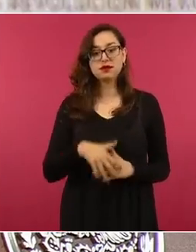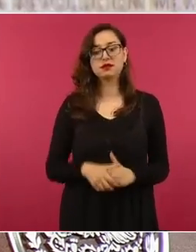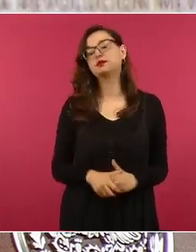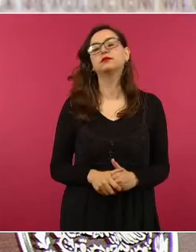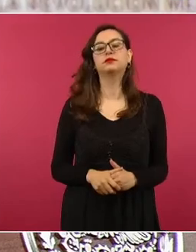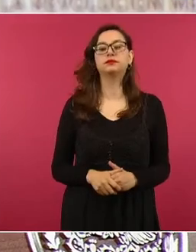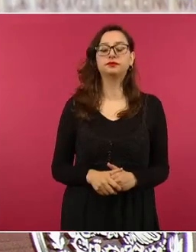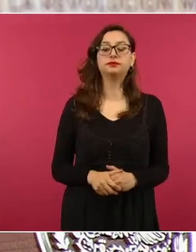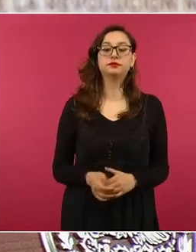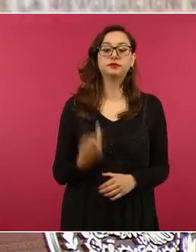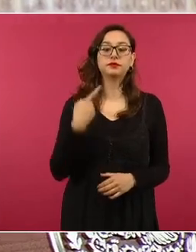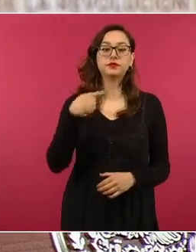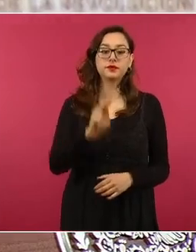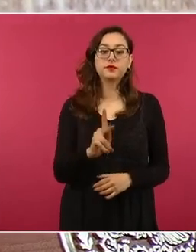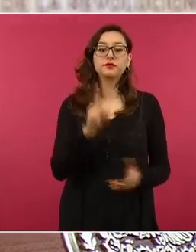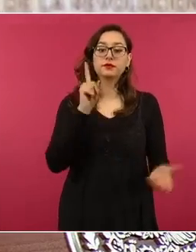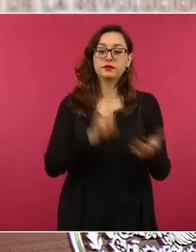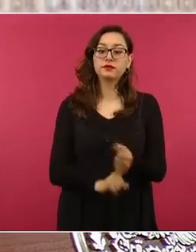existe en el Poder Judicial